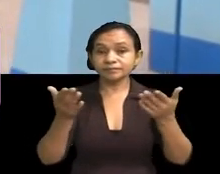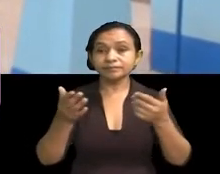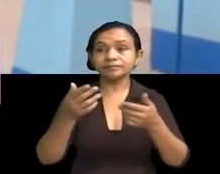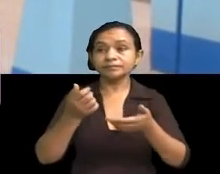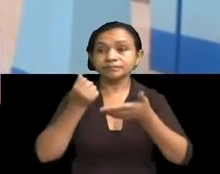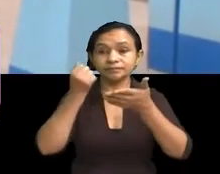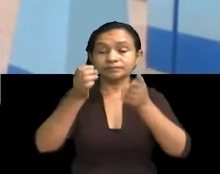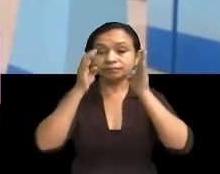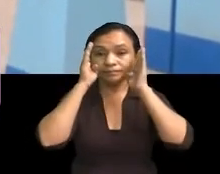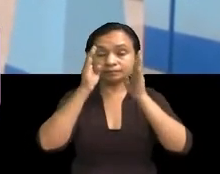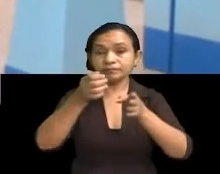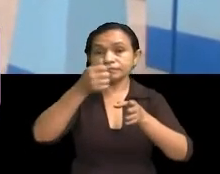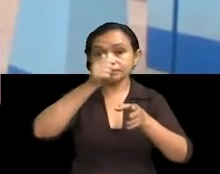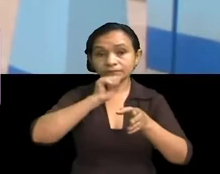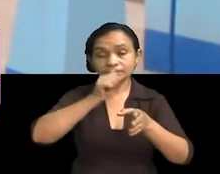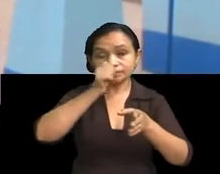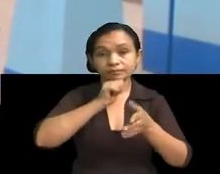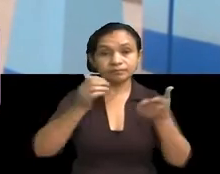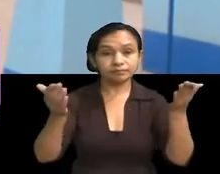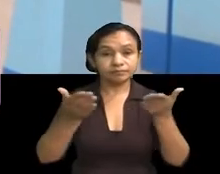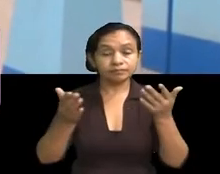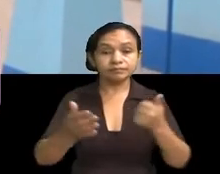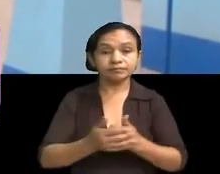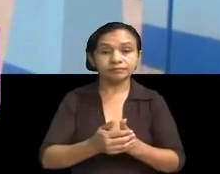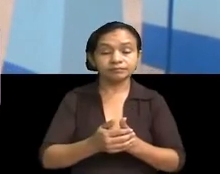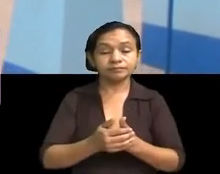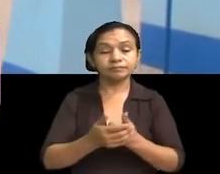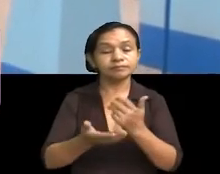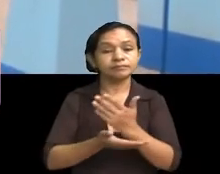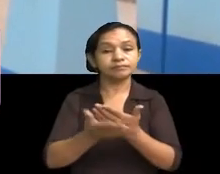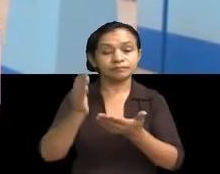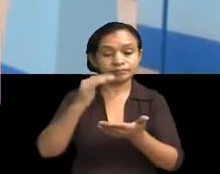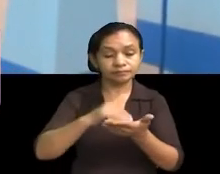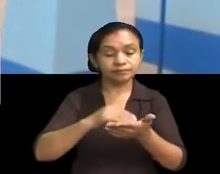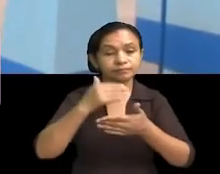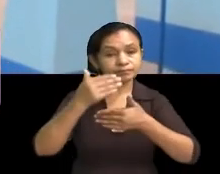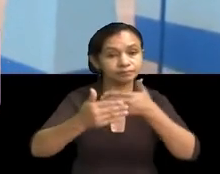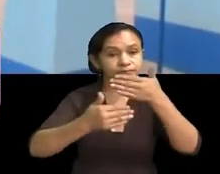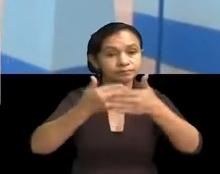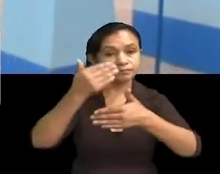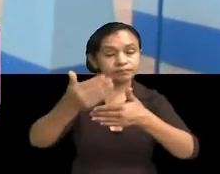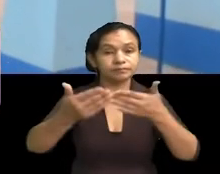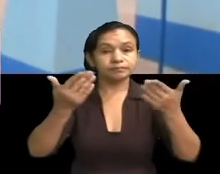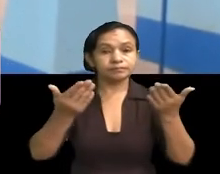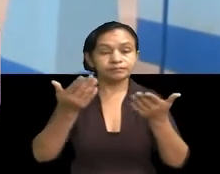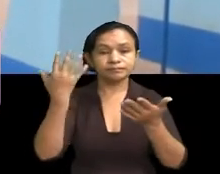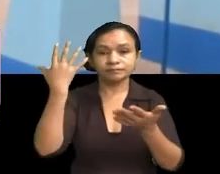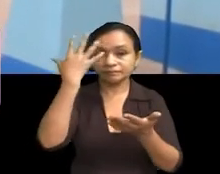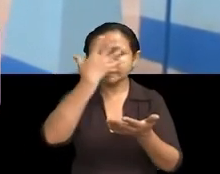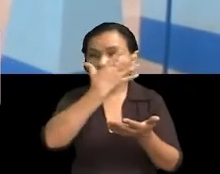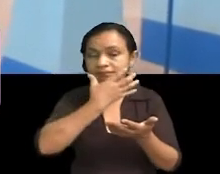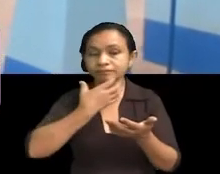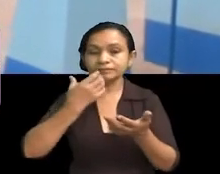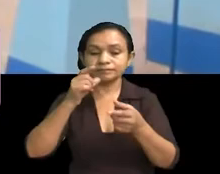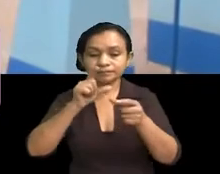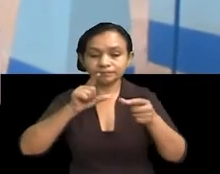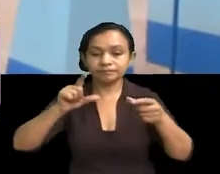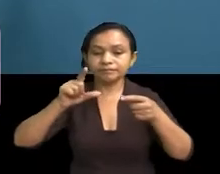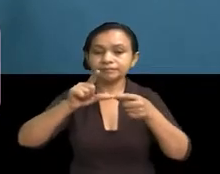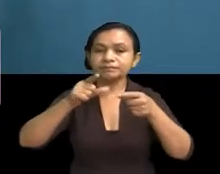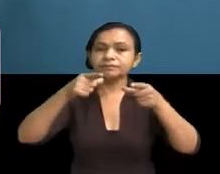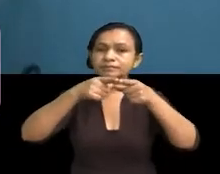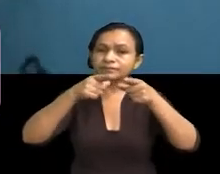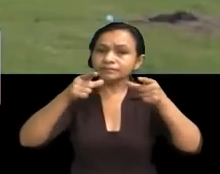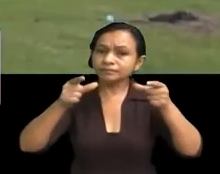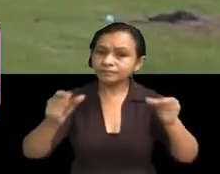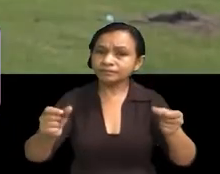darle tratamiento a las aguas residuales y ir recuperando poco a poco nuestra belleza natural que es el lago de Managua.